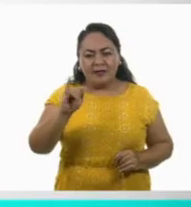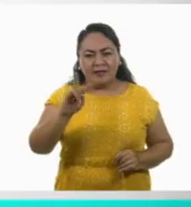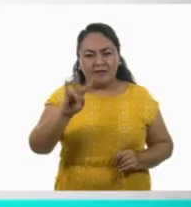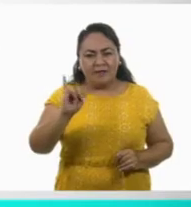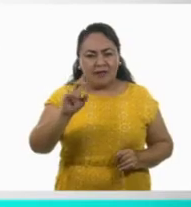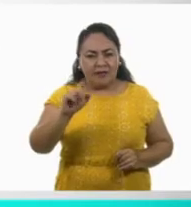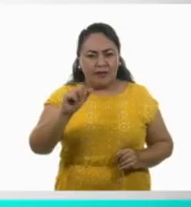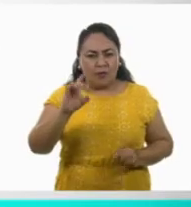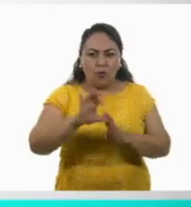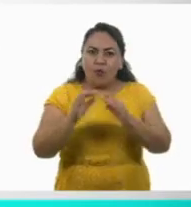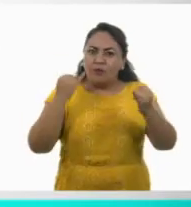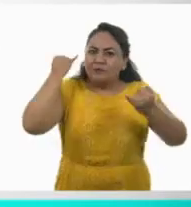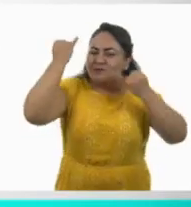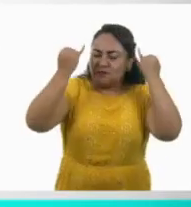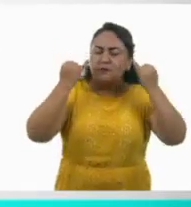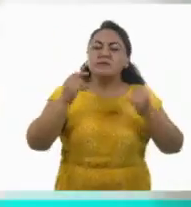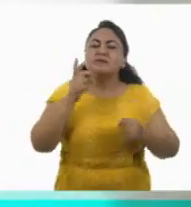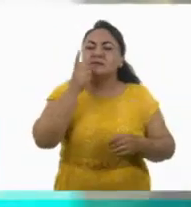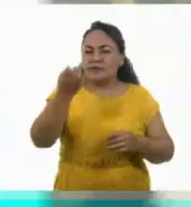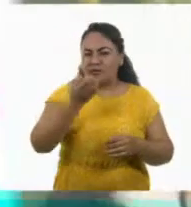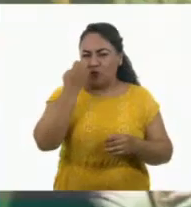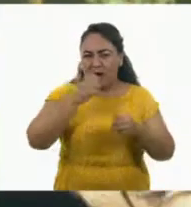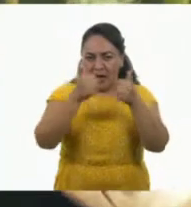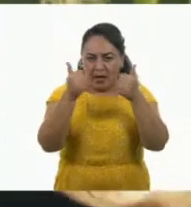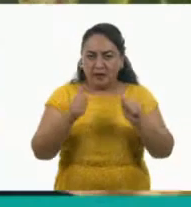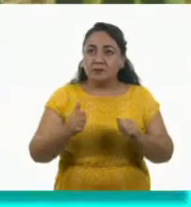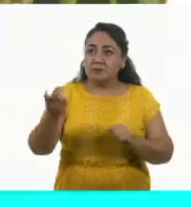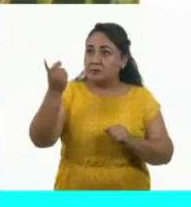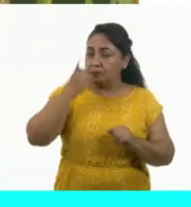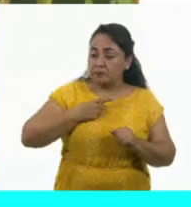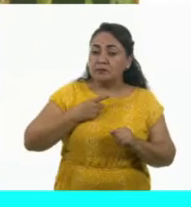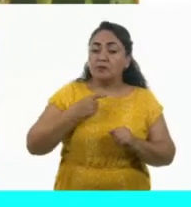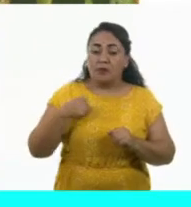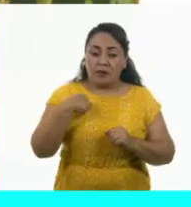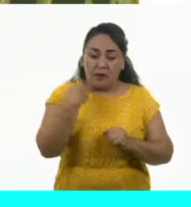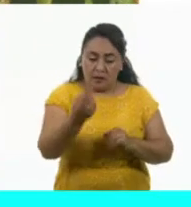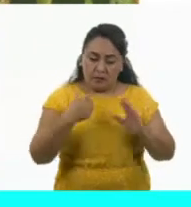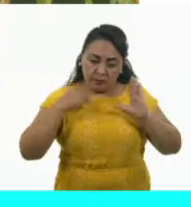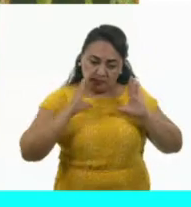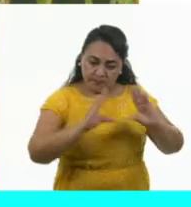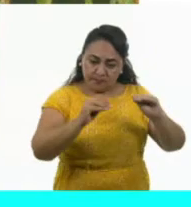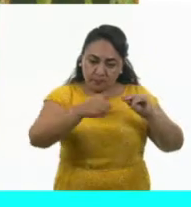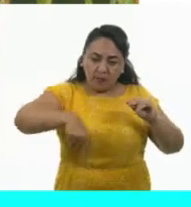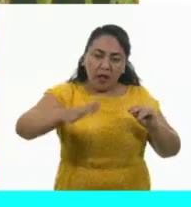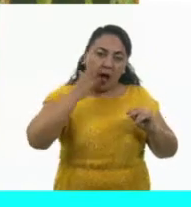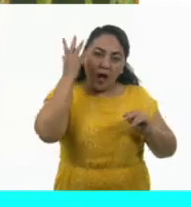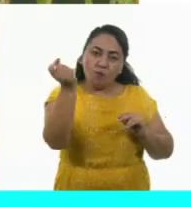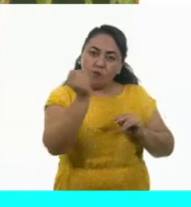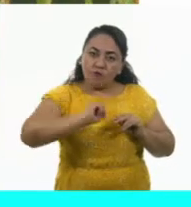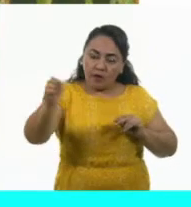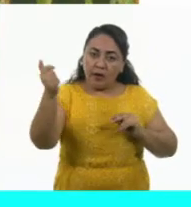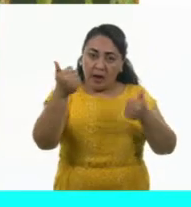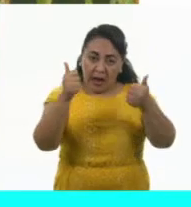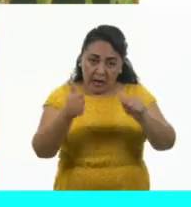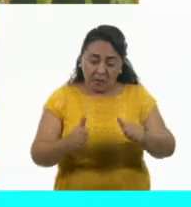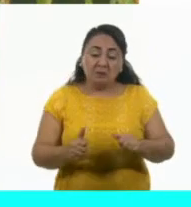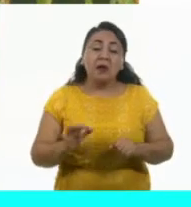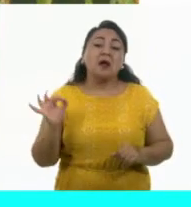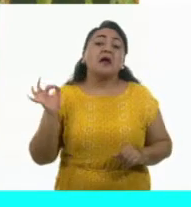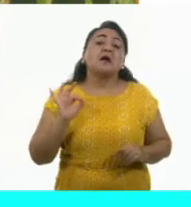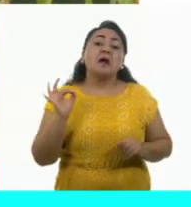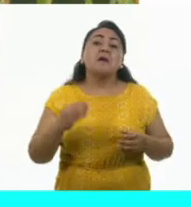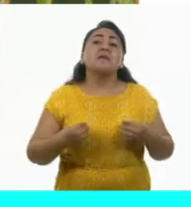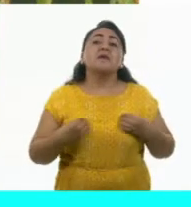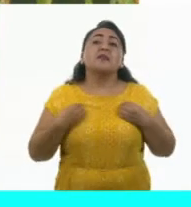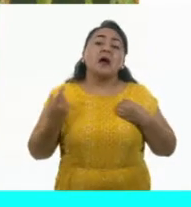decían, aquí les vamos a enseñar a ser profesionistas del arte. Ser artistas probablemente se los enseña la